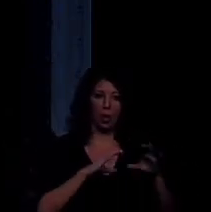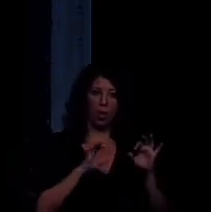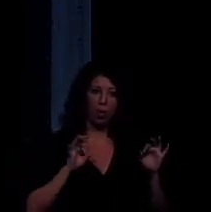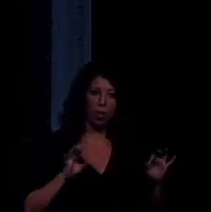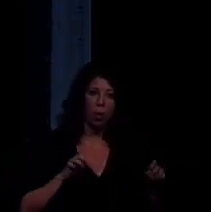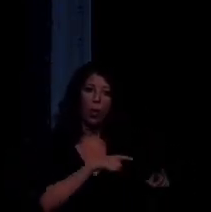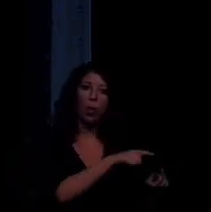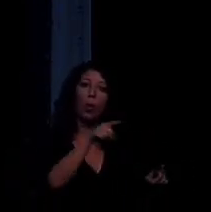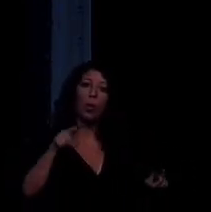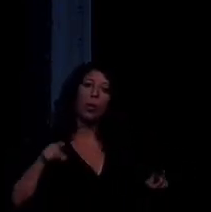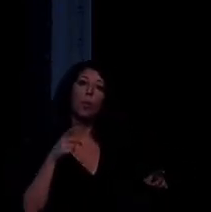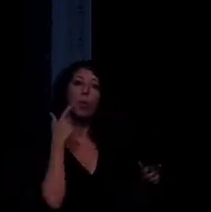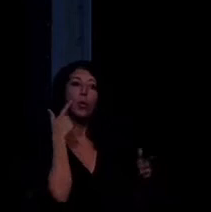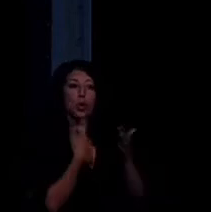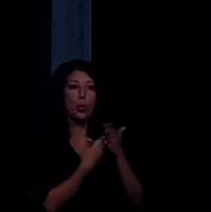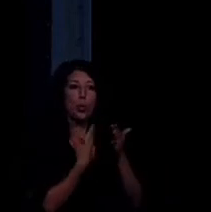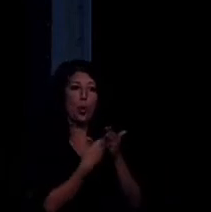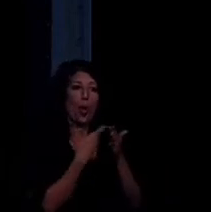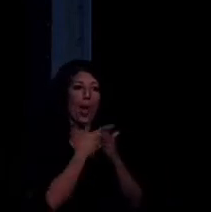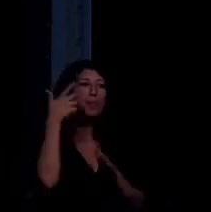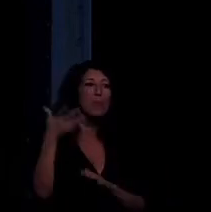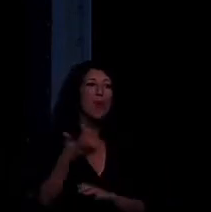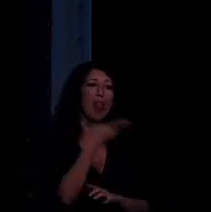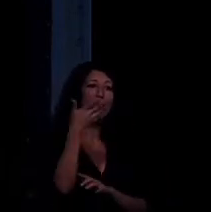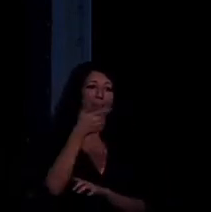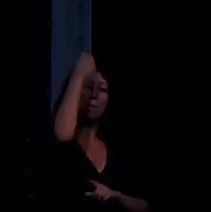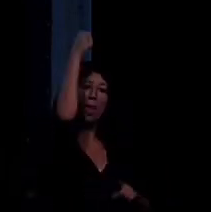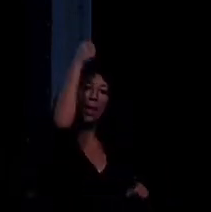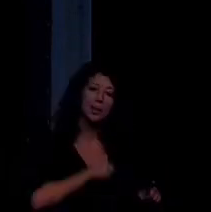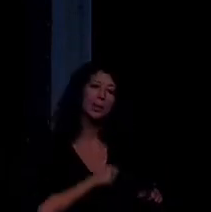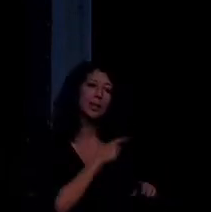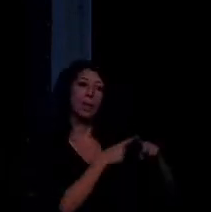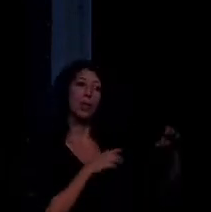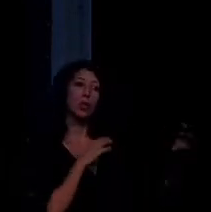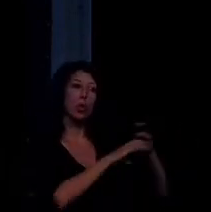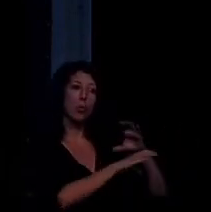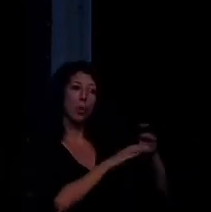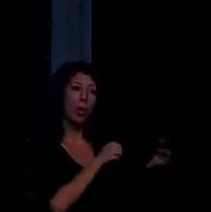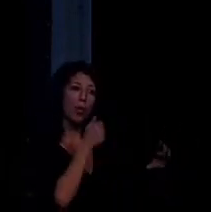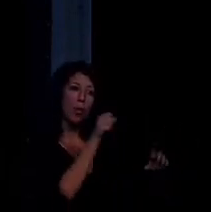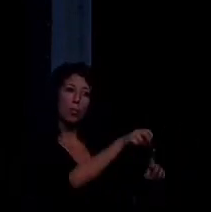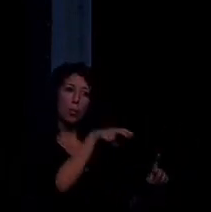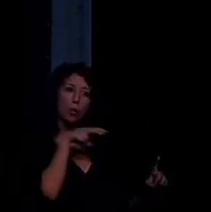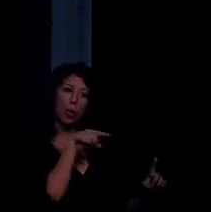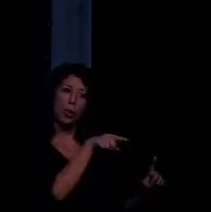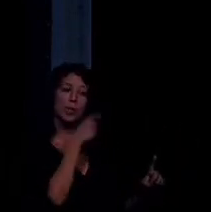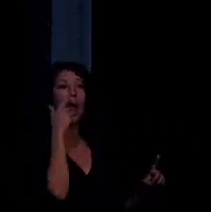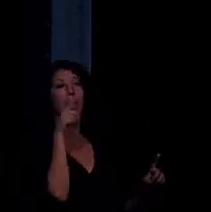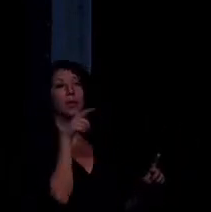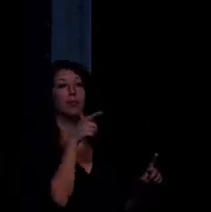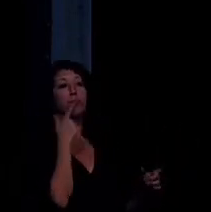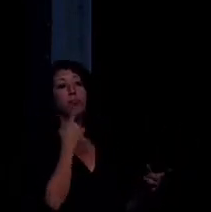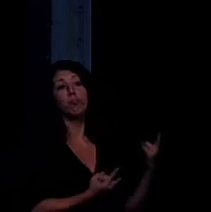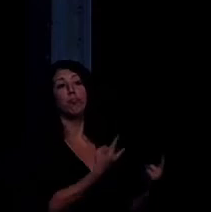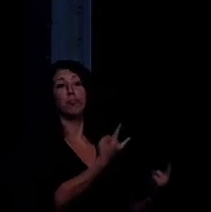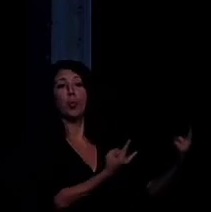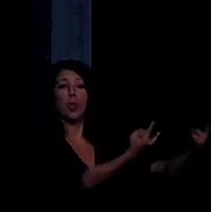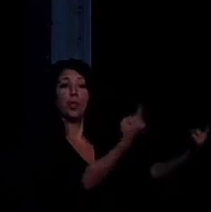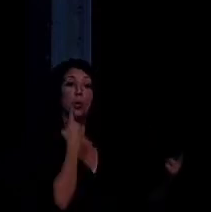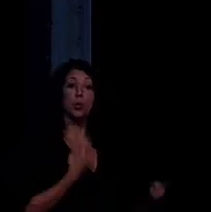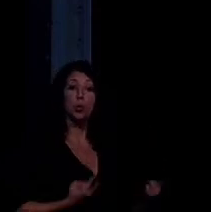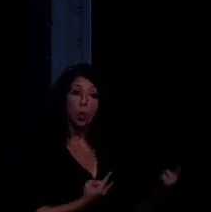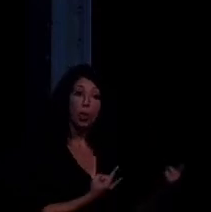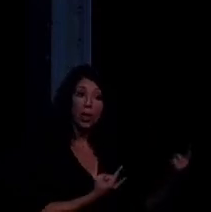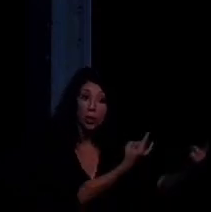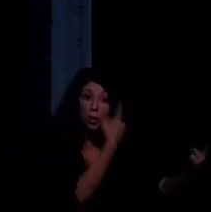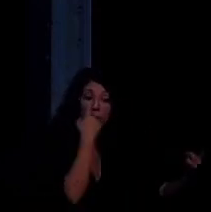y cuando vemos cómo los crímenes de violencia machista son tratados en los medios de comunicación bajo la categoría de sucesos, ¿no? Si es algo que sucede, si es algo